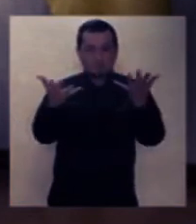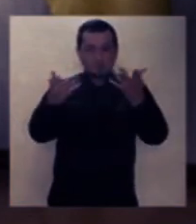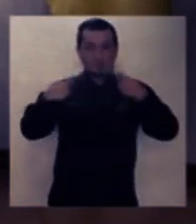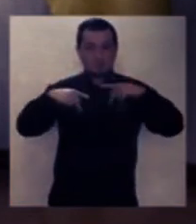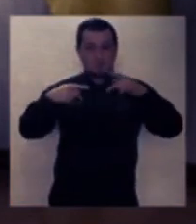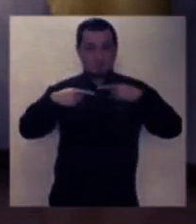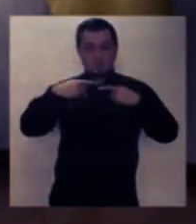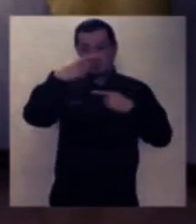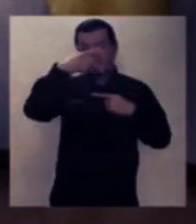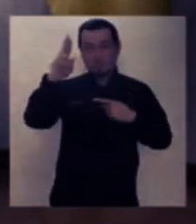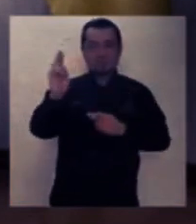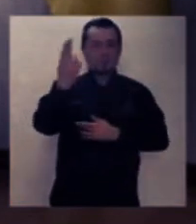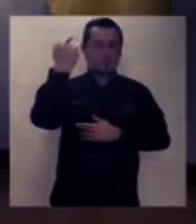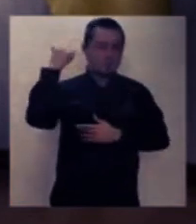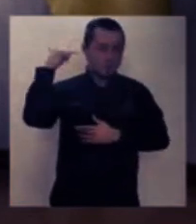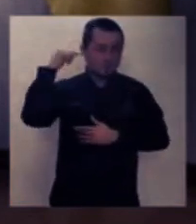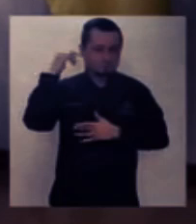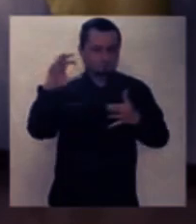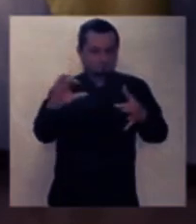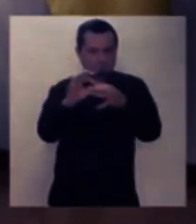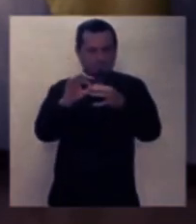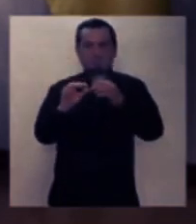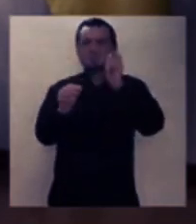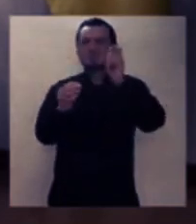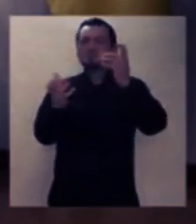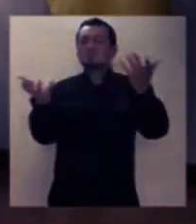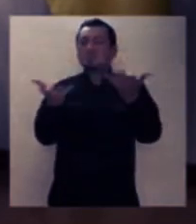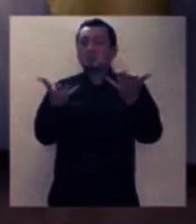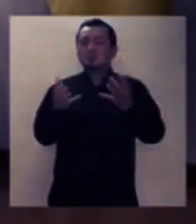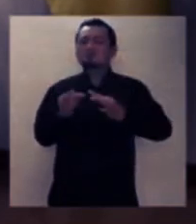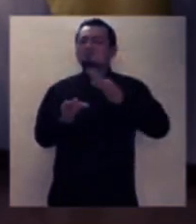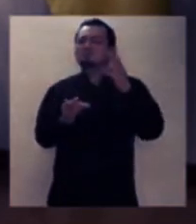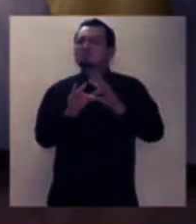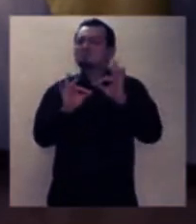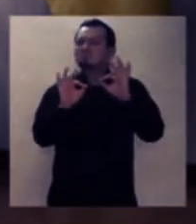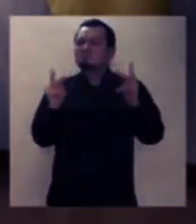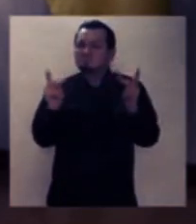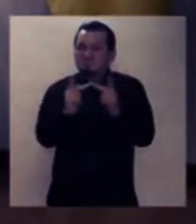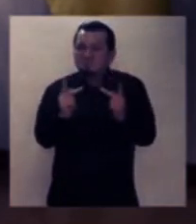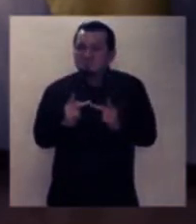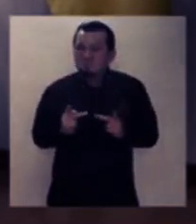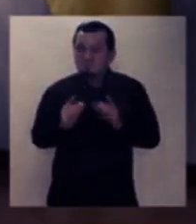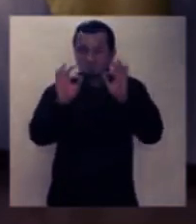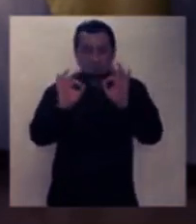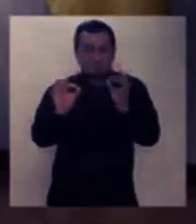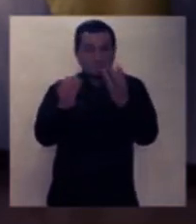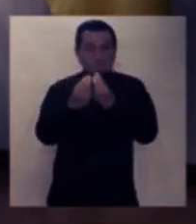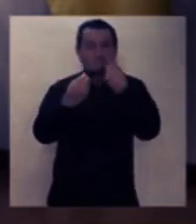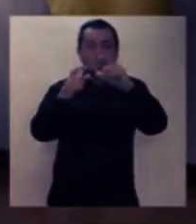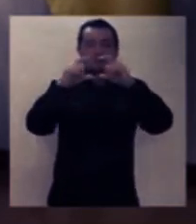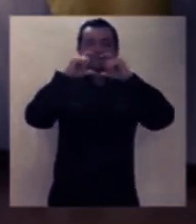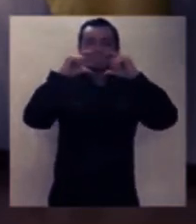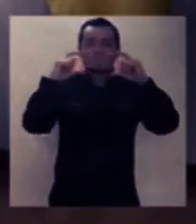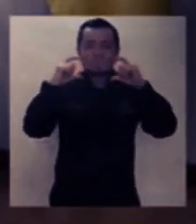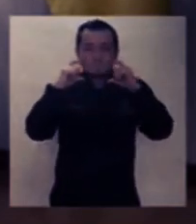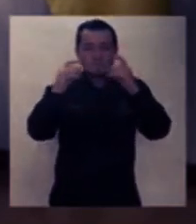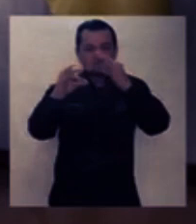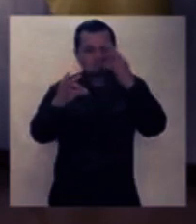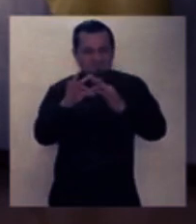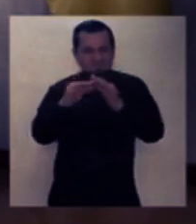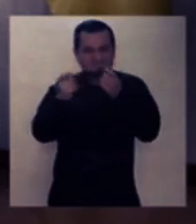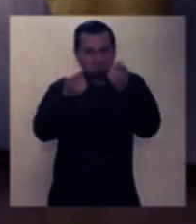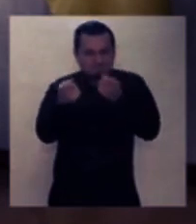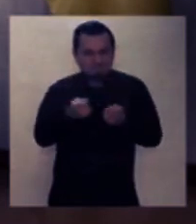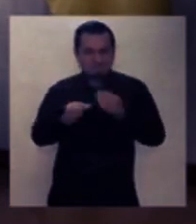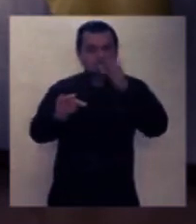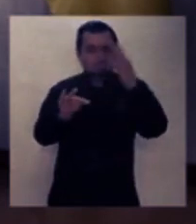voluntario en el Hotel de la Primavera de la Universidad de Guadalajara. Sin duda, uno de los aciertos de nuestra estrategia fue hacer obligatorio el uso del cubrebocas,